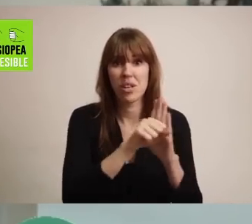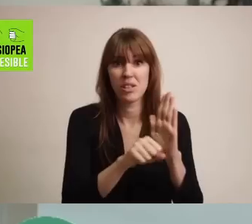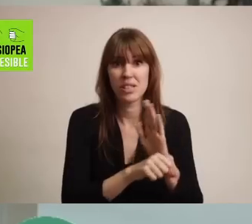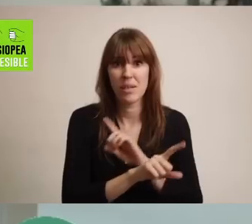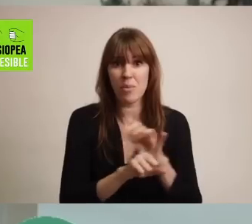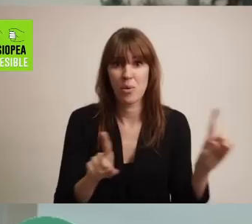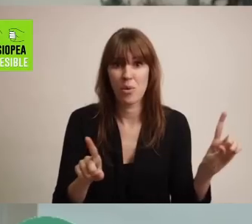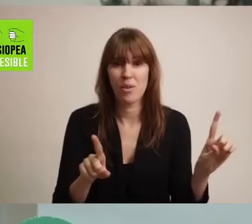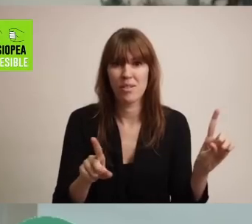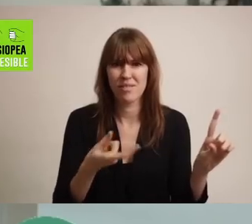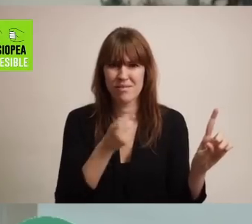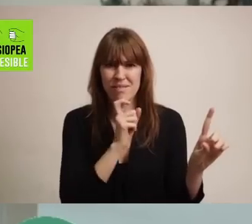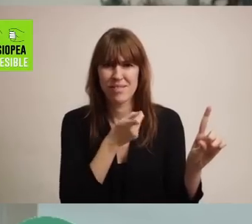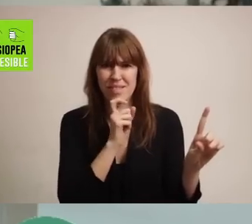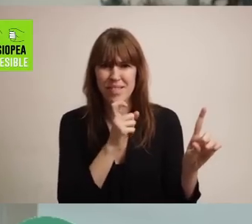¿Cómo?